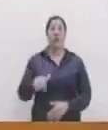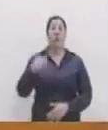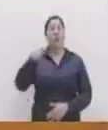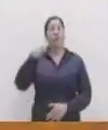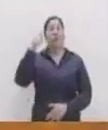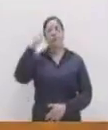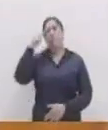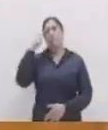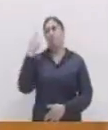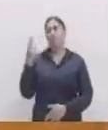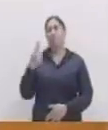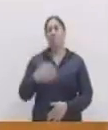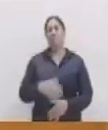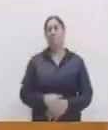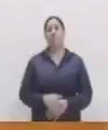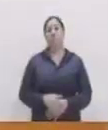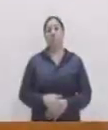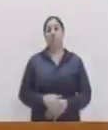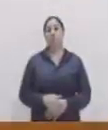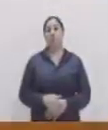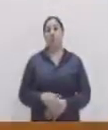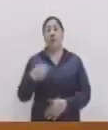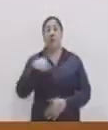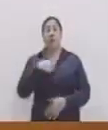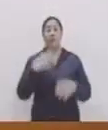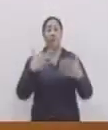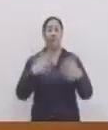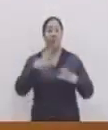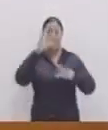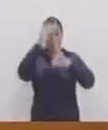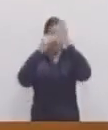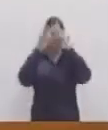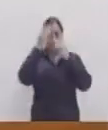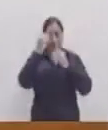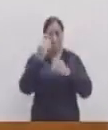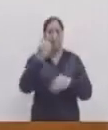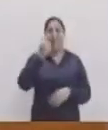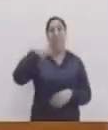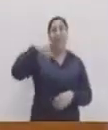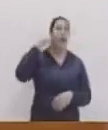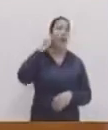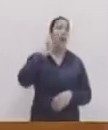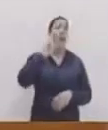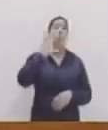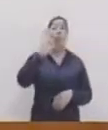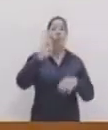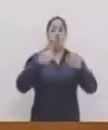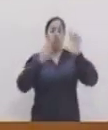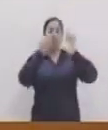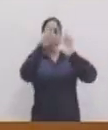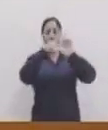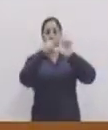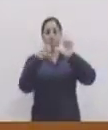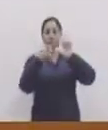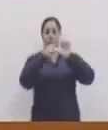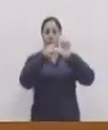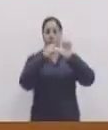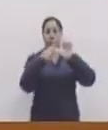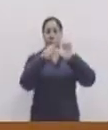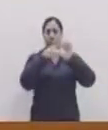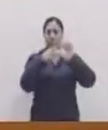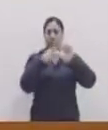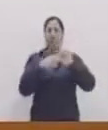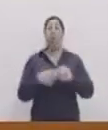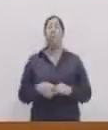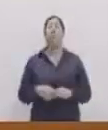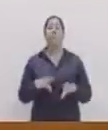Entonces, para recordar cada uno de los ángulos que ya vimos, vamos a colocar en el centro de la circunferencia una marca. En